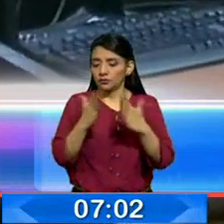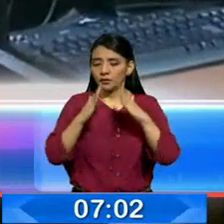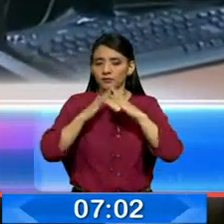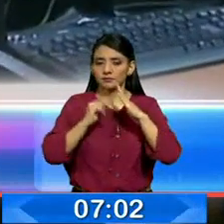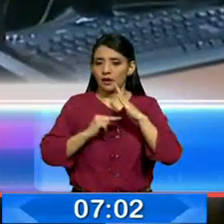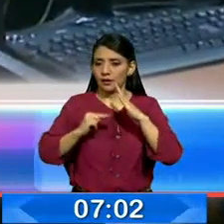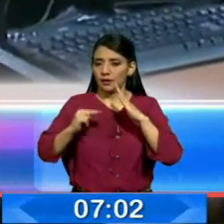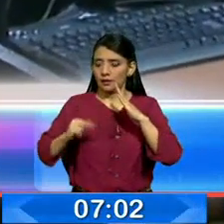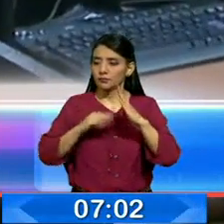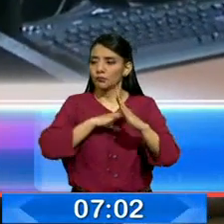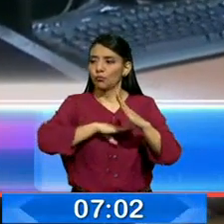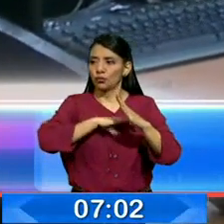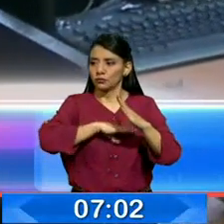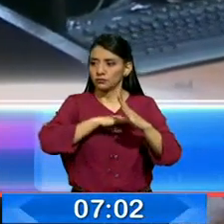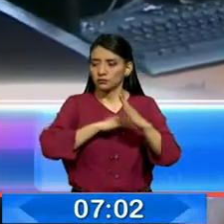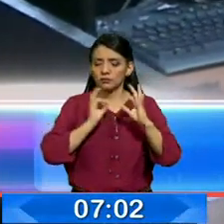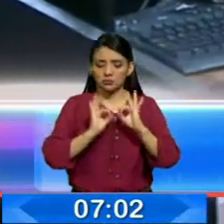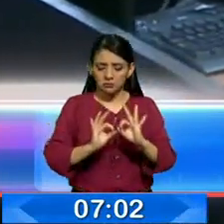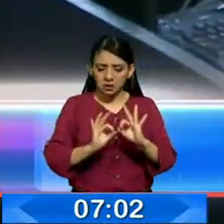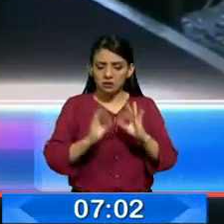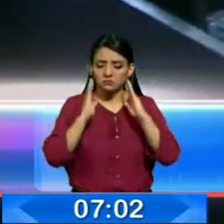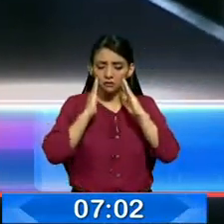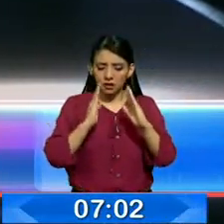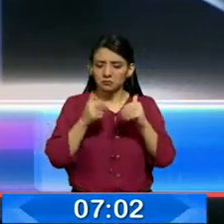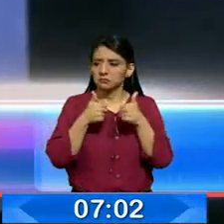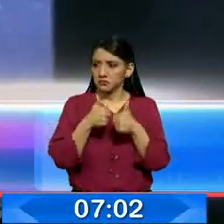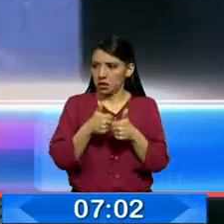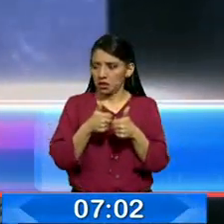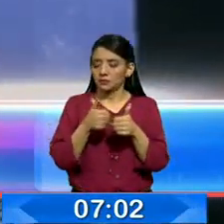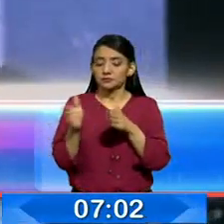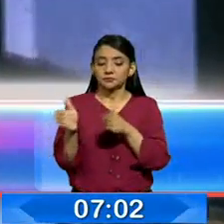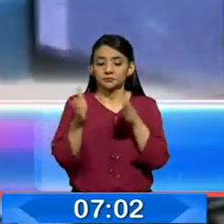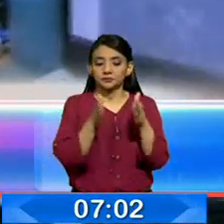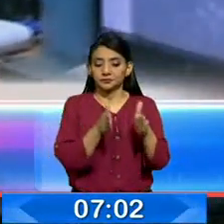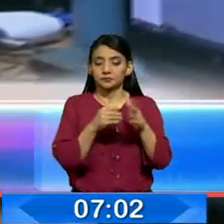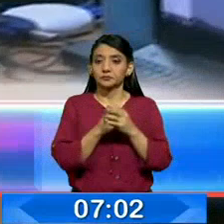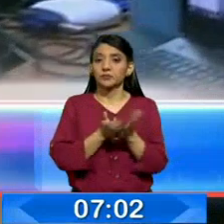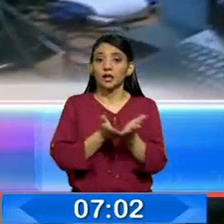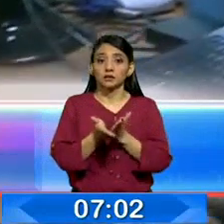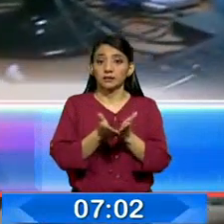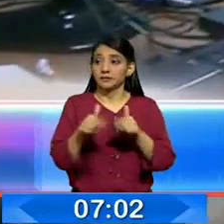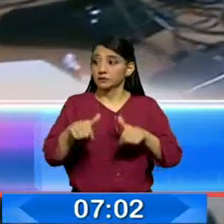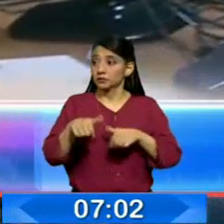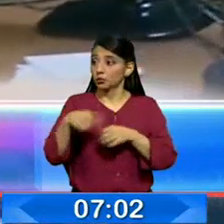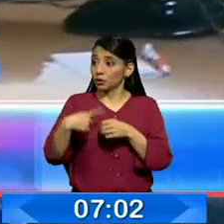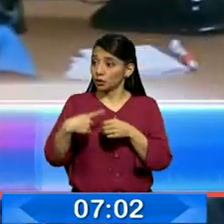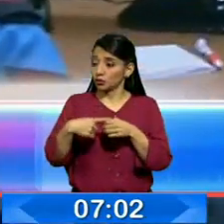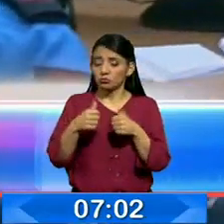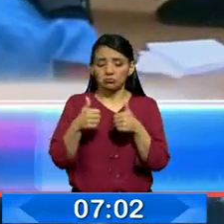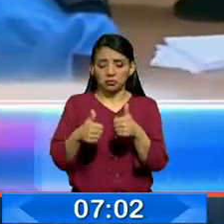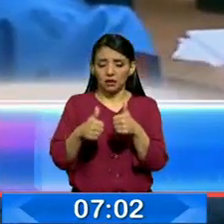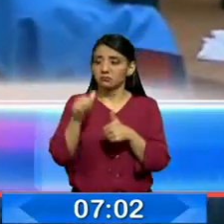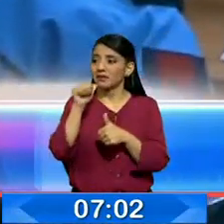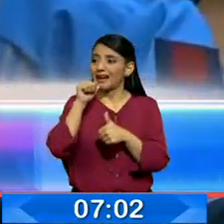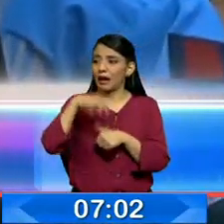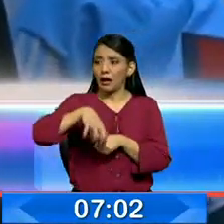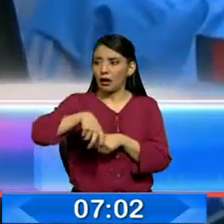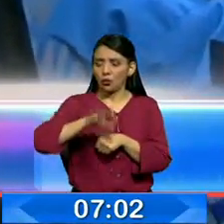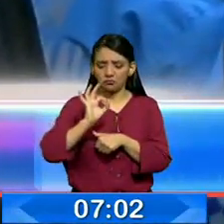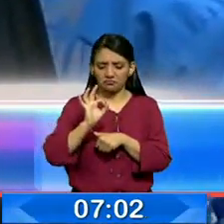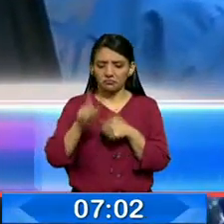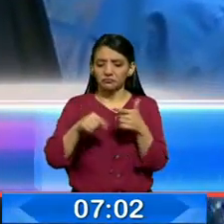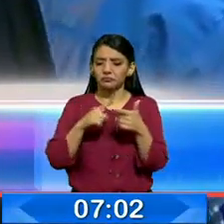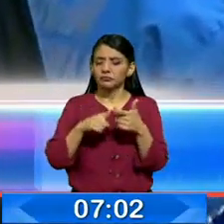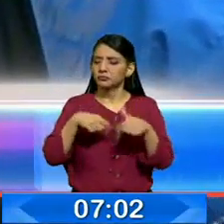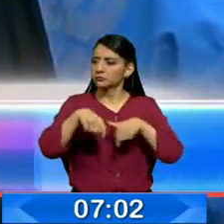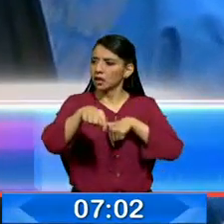albergues municipales adecuadamente atendida. Los servicios en la ciudad funcionan con normalidad. El servicio de agua potable, el servicio